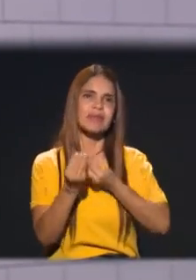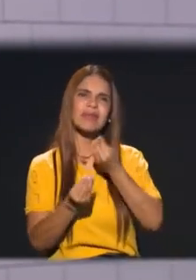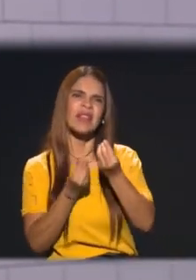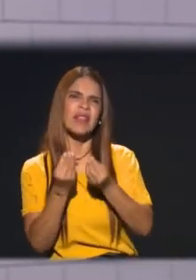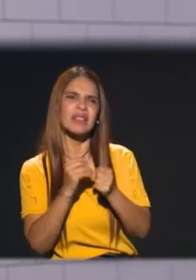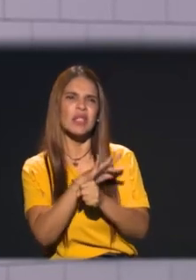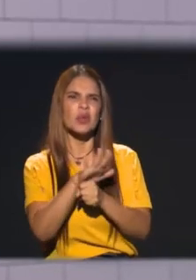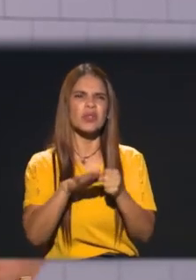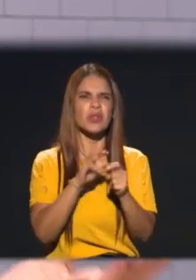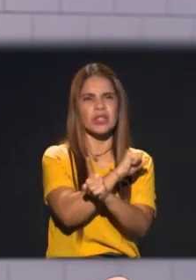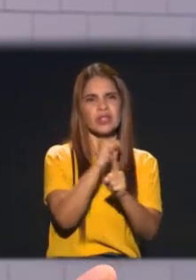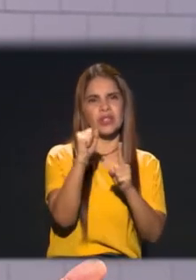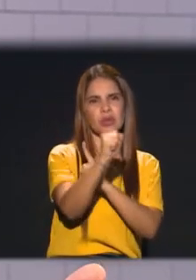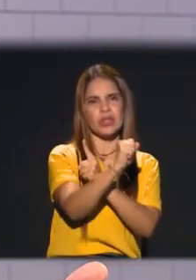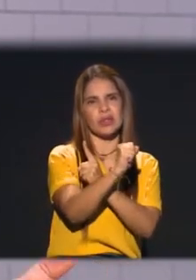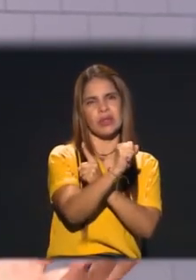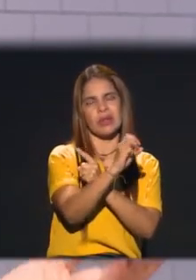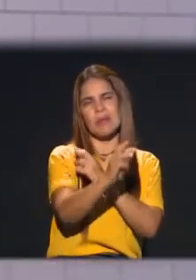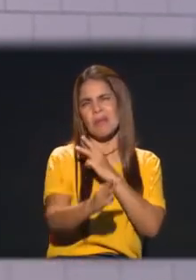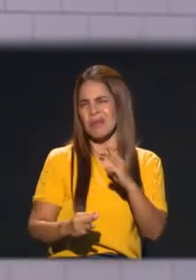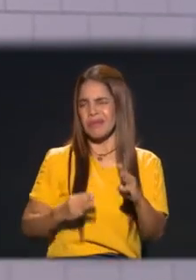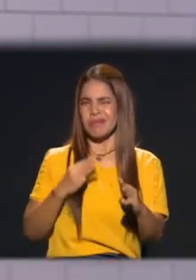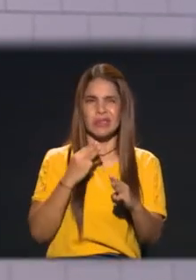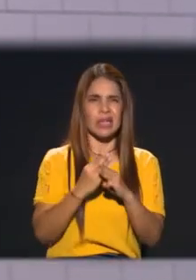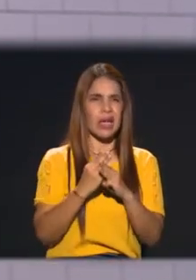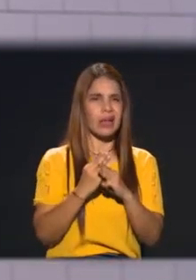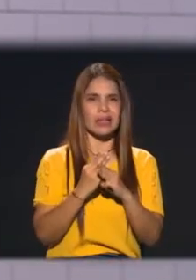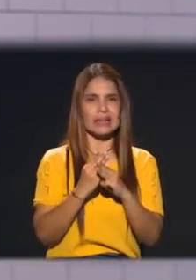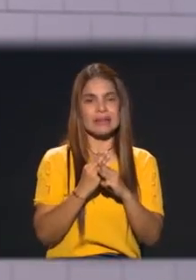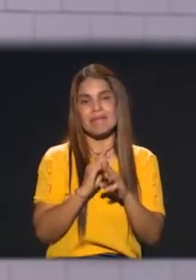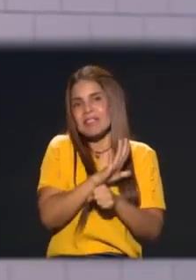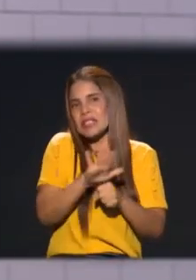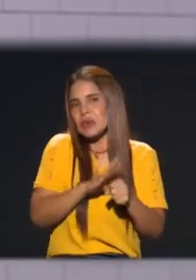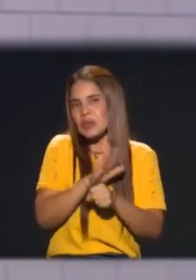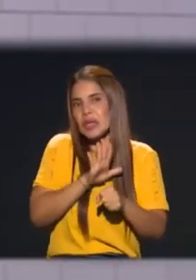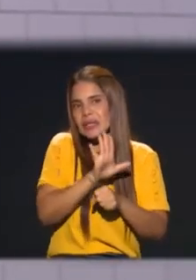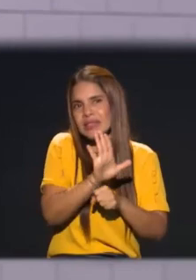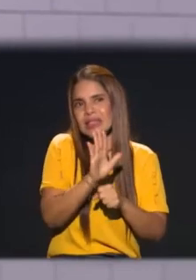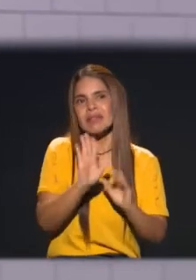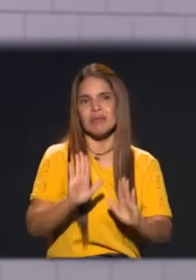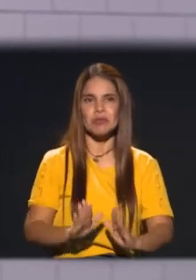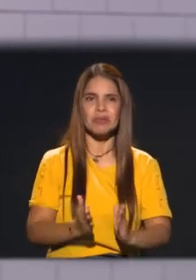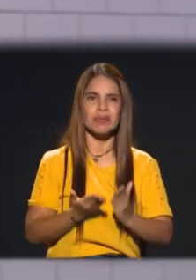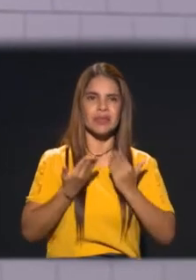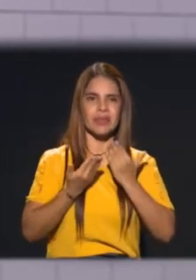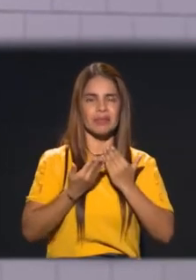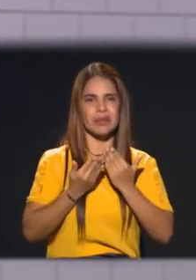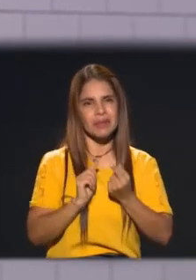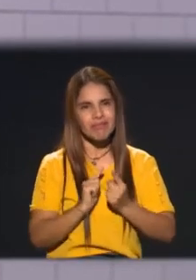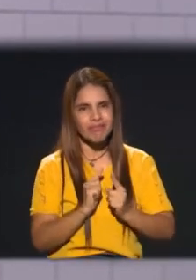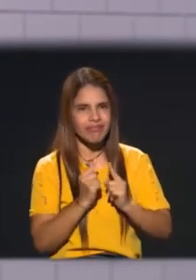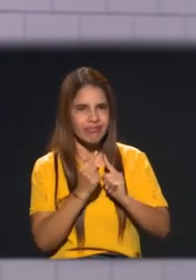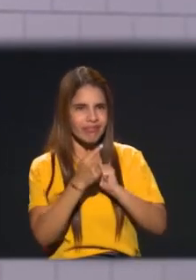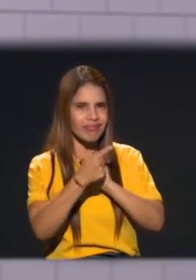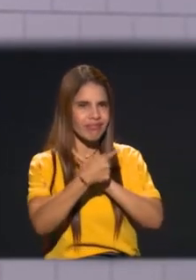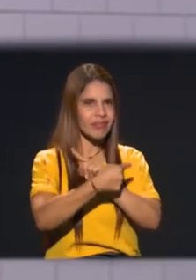estamos viviendo a nivel social y global es una transformación. No es que vamos a reemplazar la presencialidad, vamos a ser transformados, ¿cierto? Vamos a evolucionar en esto. Lo